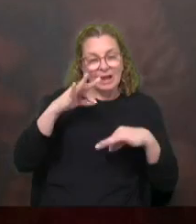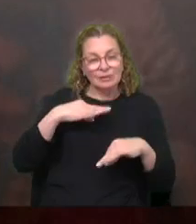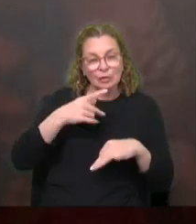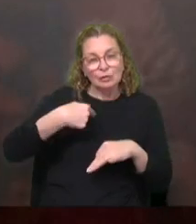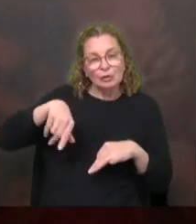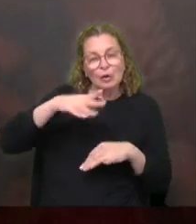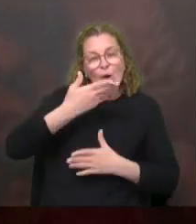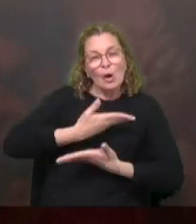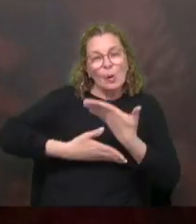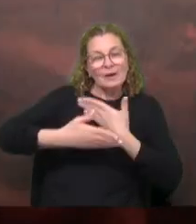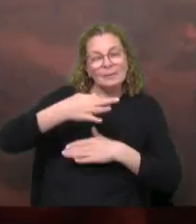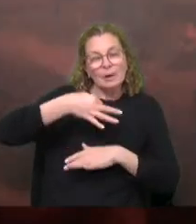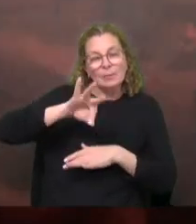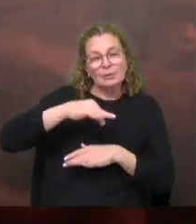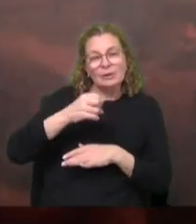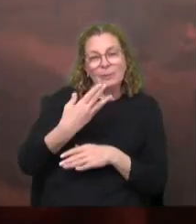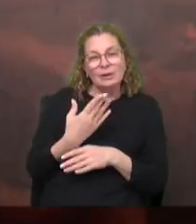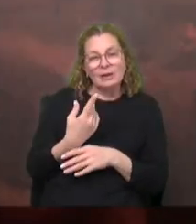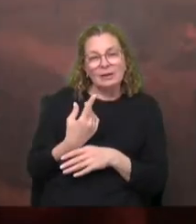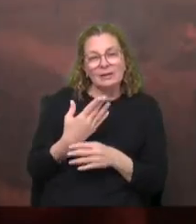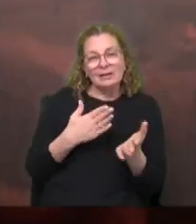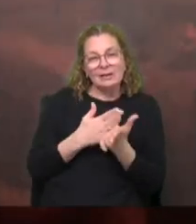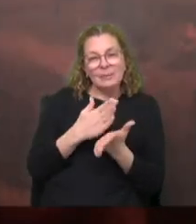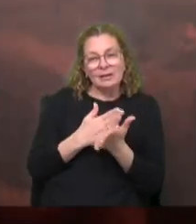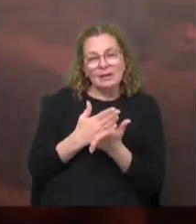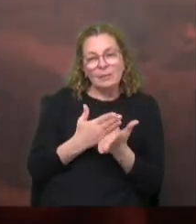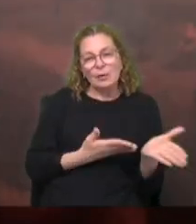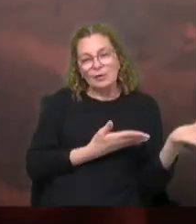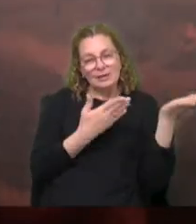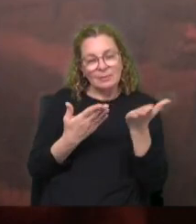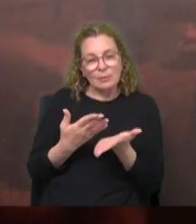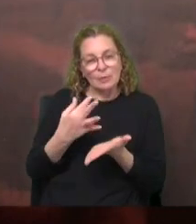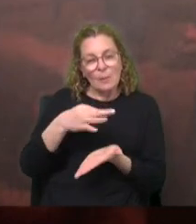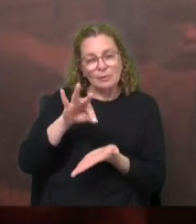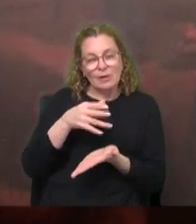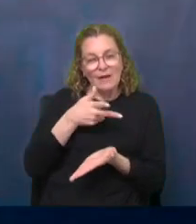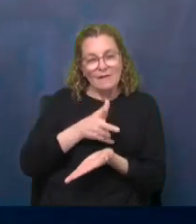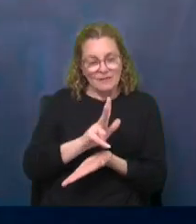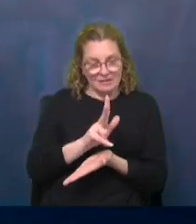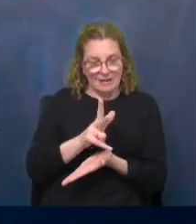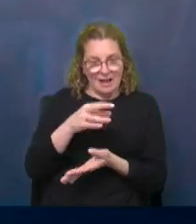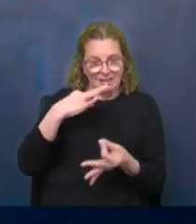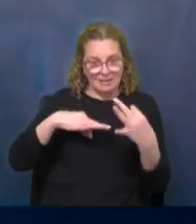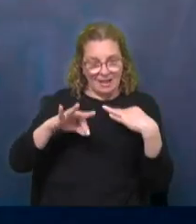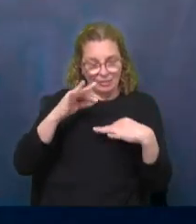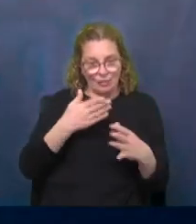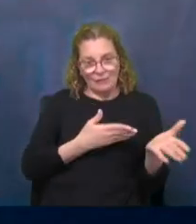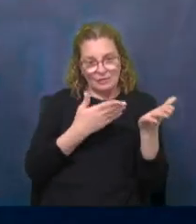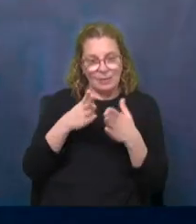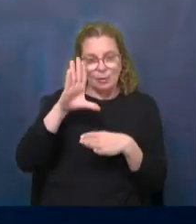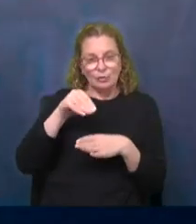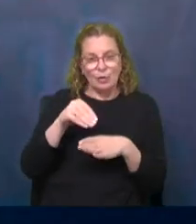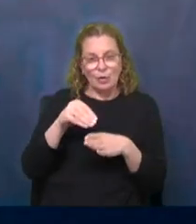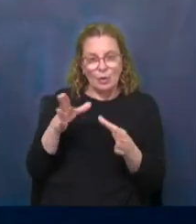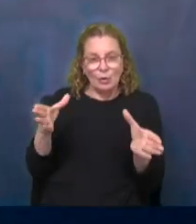compartimos igual esta oportunidad, porque desde el primer momento que recibimos la oportunidad de tener una fecha en el Teatro Solís, invitamos también a toda la